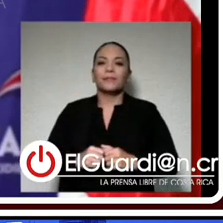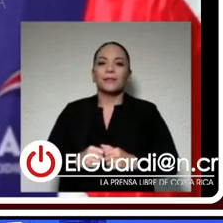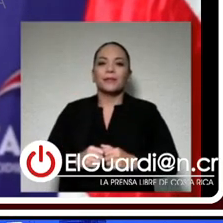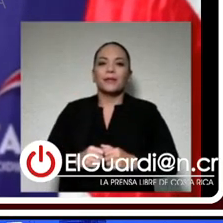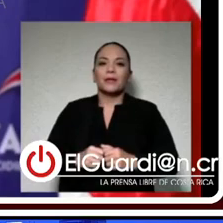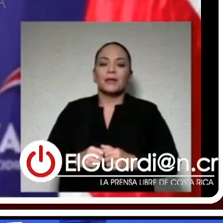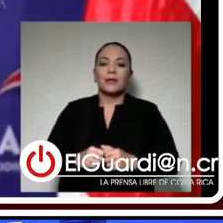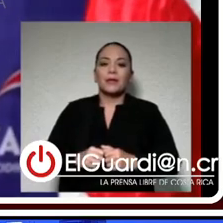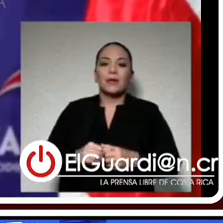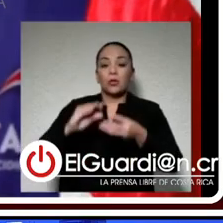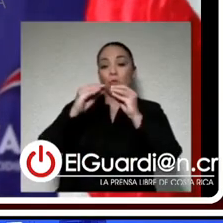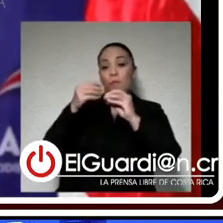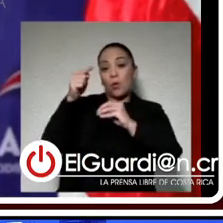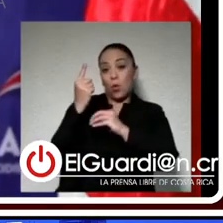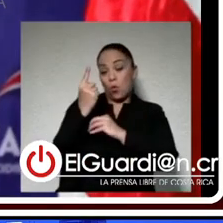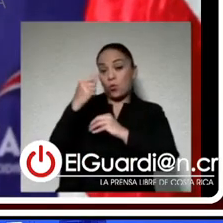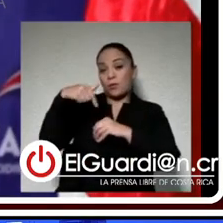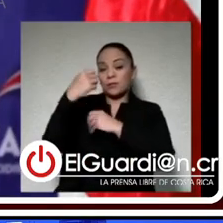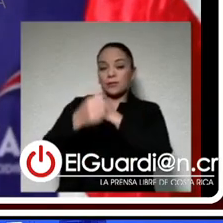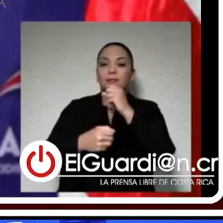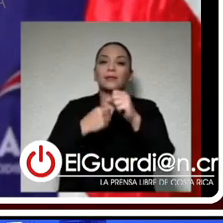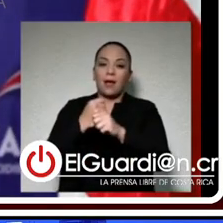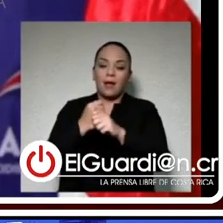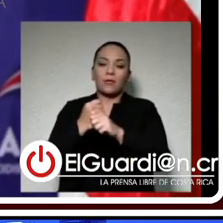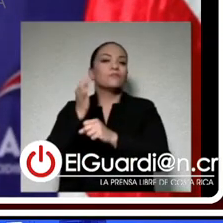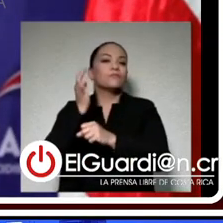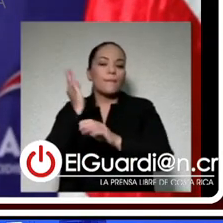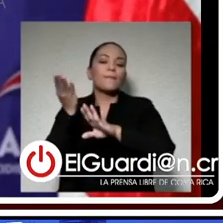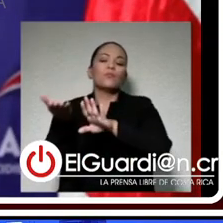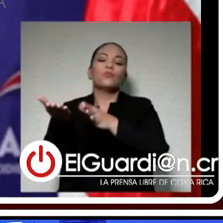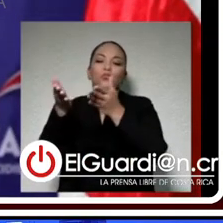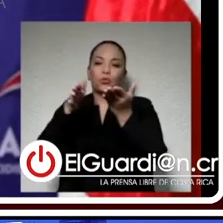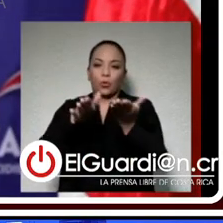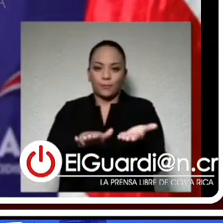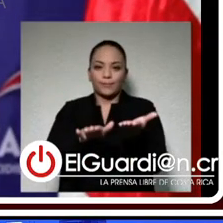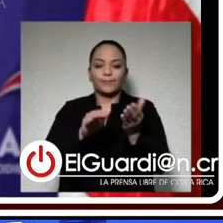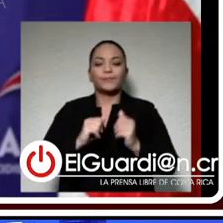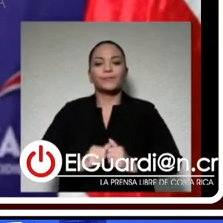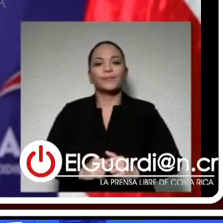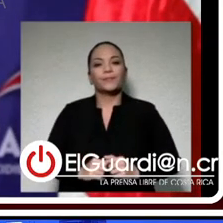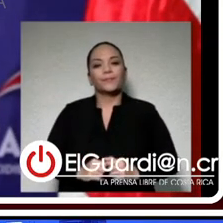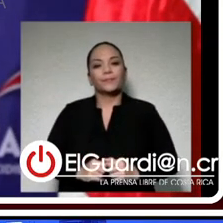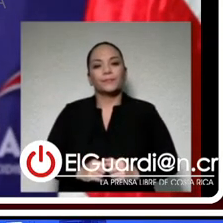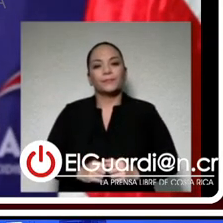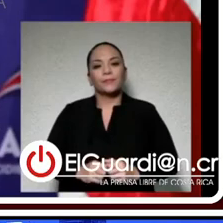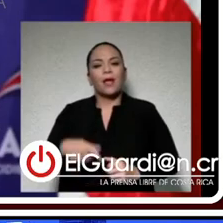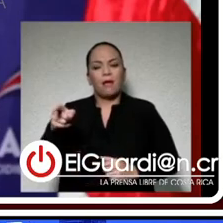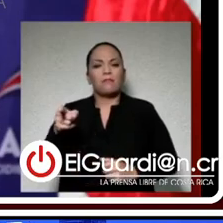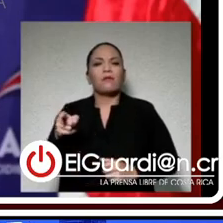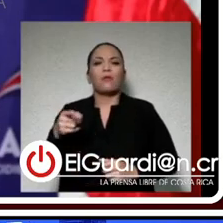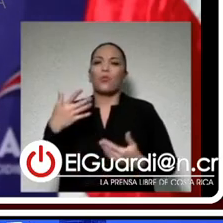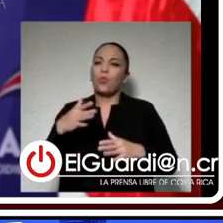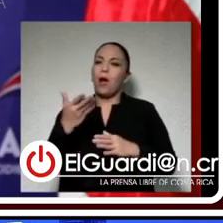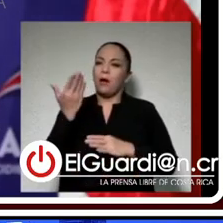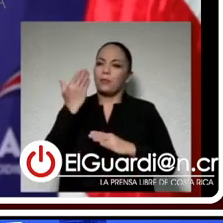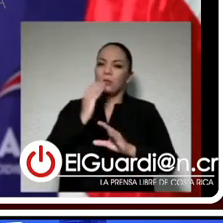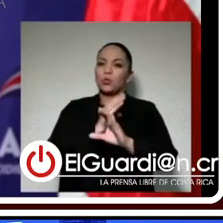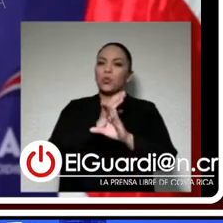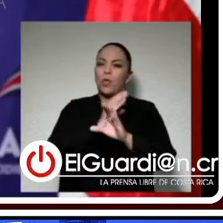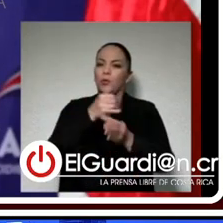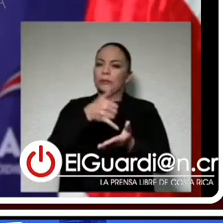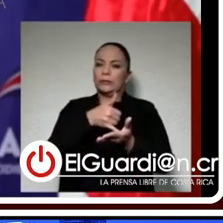año la perdimos de este mundo luego de semanas en cuidados